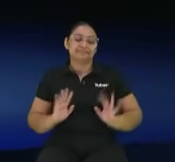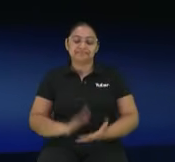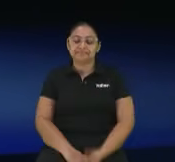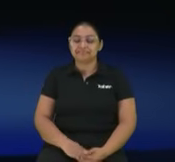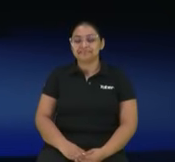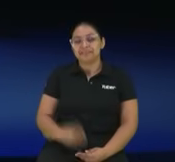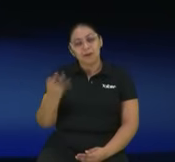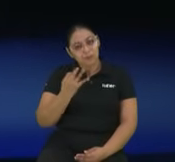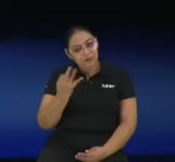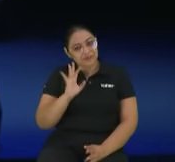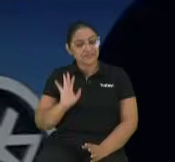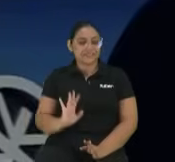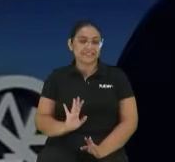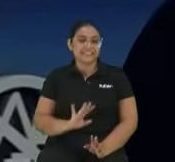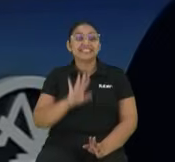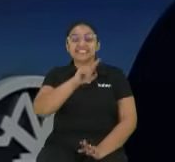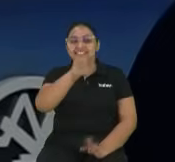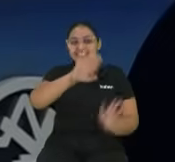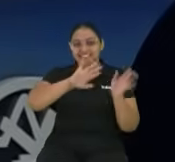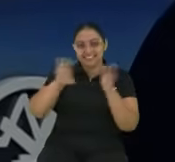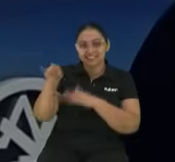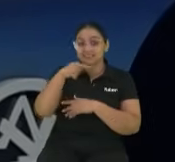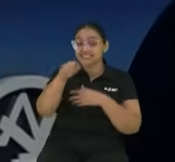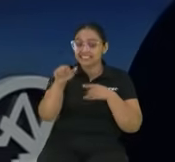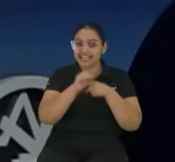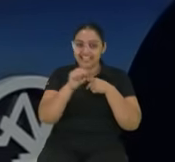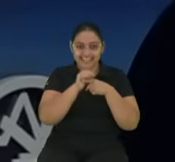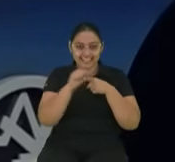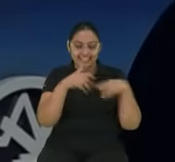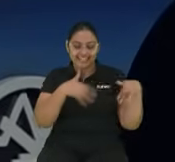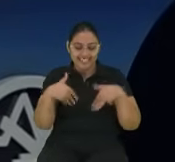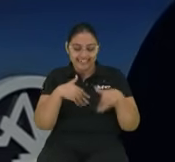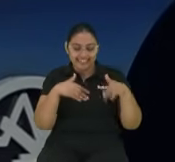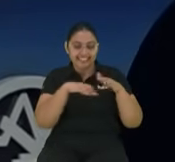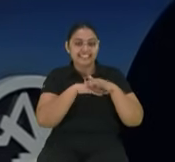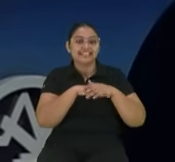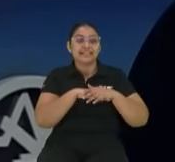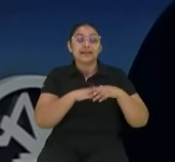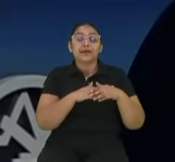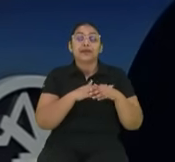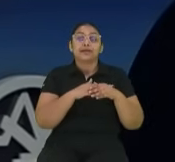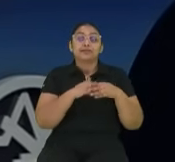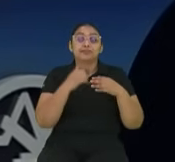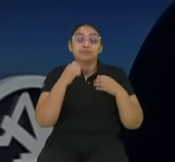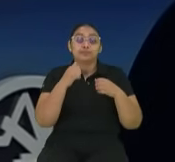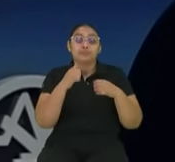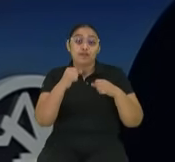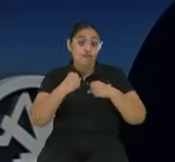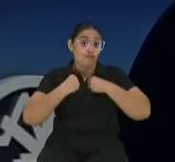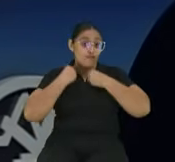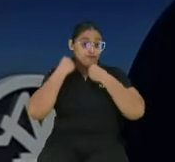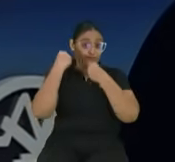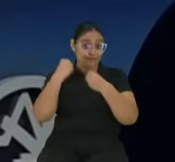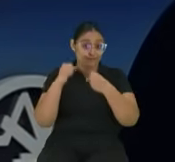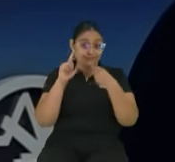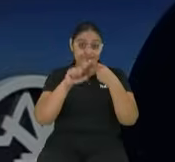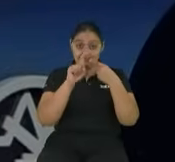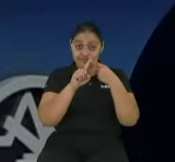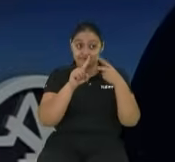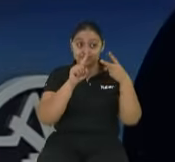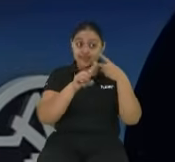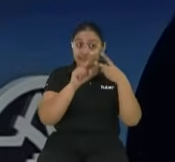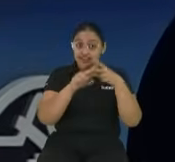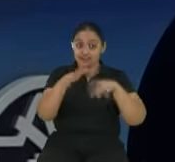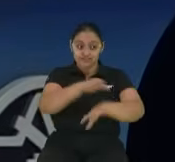lo digo a ver haga el ejercicio fortaleza valentía una vez más fortaleza y